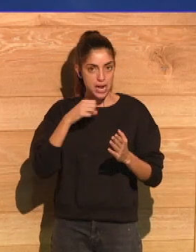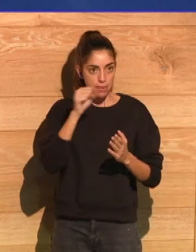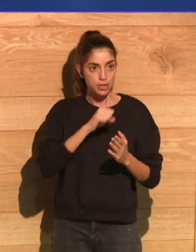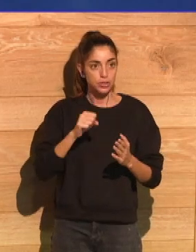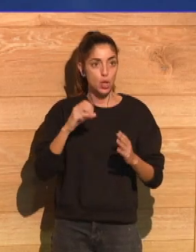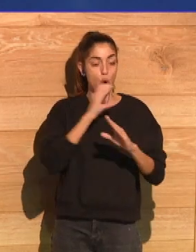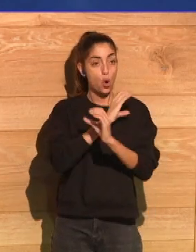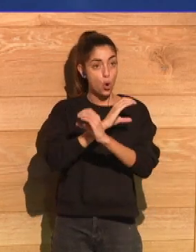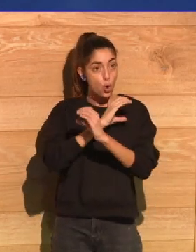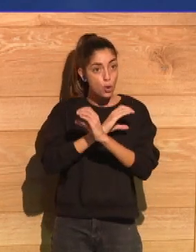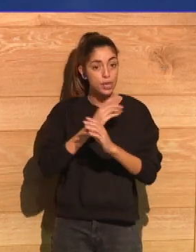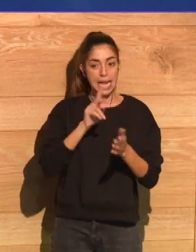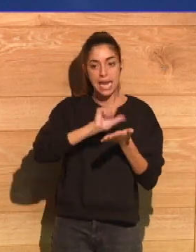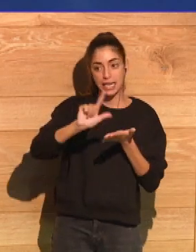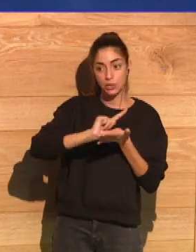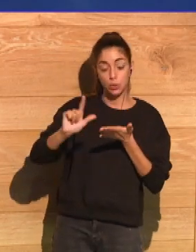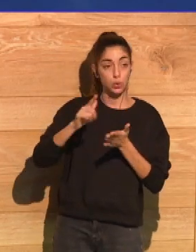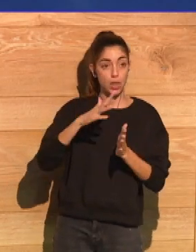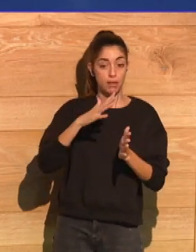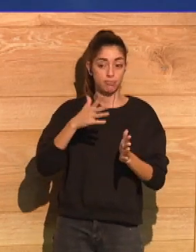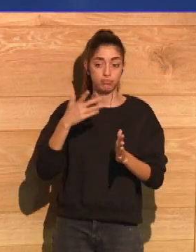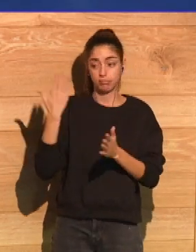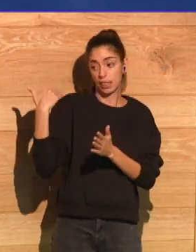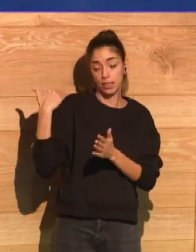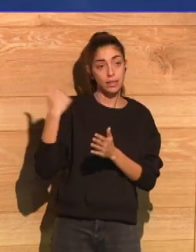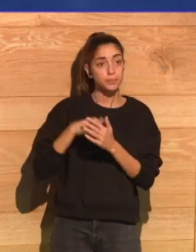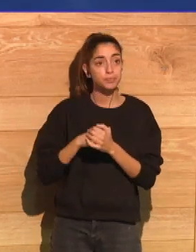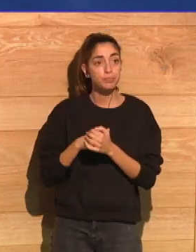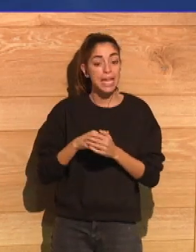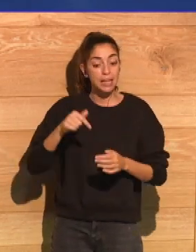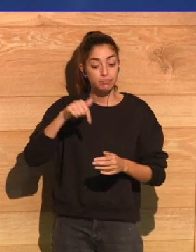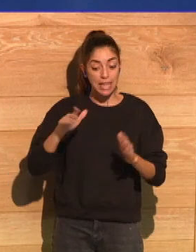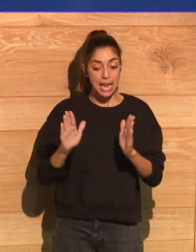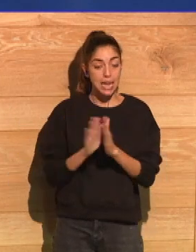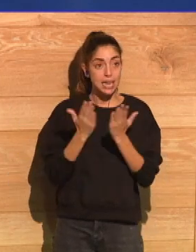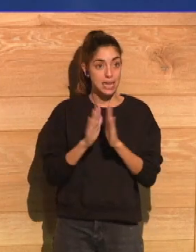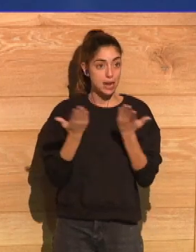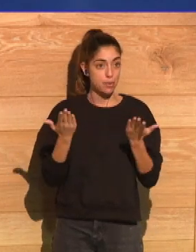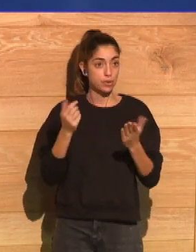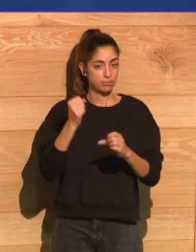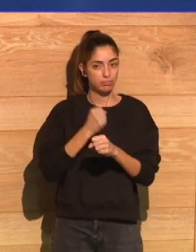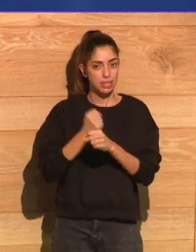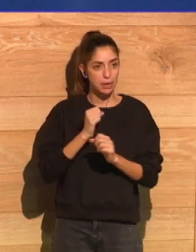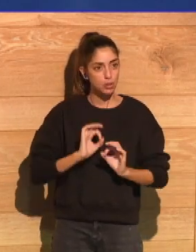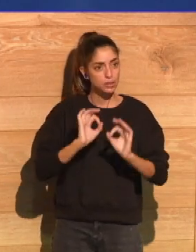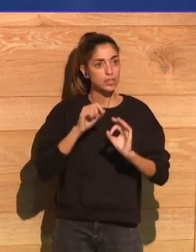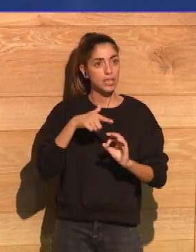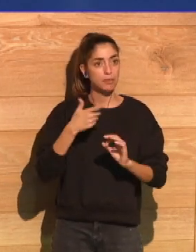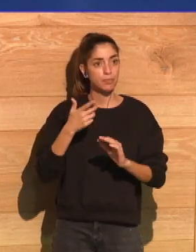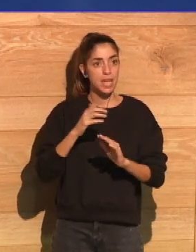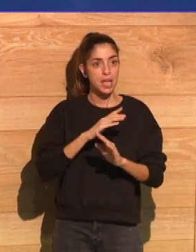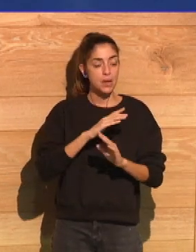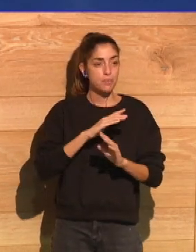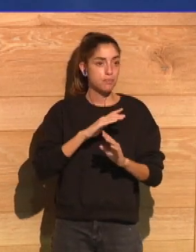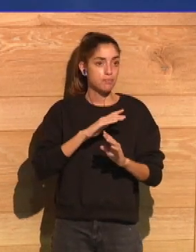del cómic y la literatura de los últimos años, esa obra tan personal, que marcó tanto, que